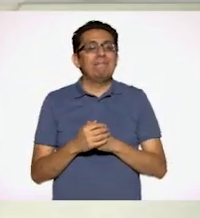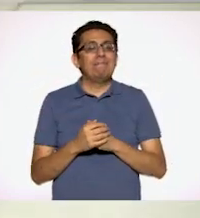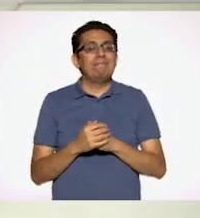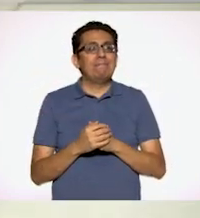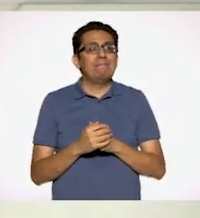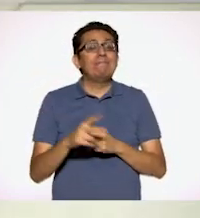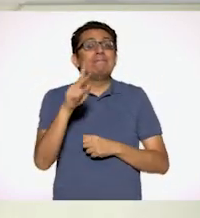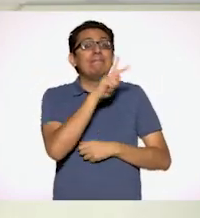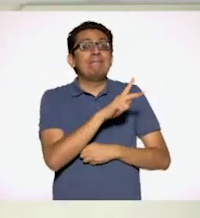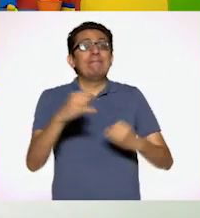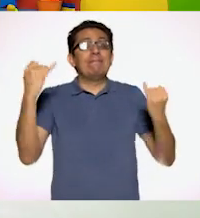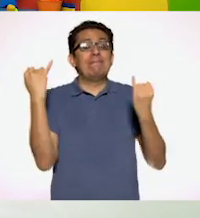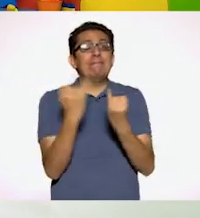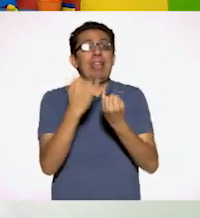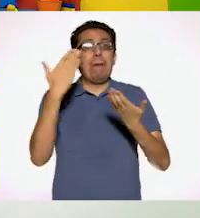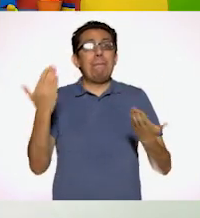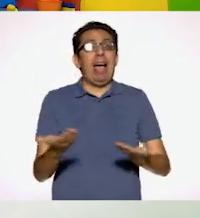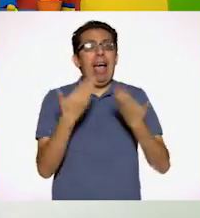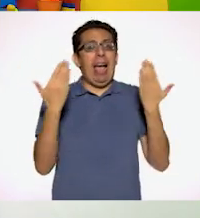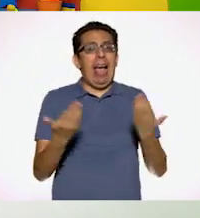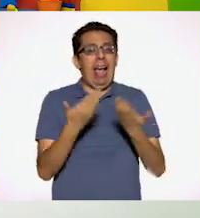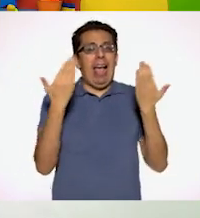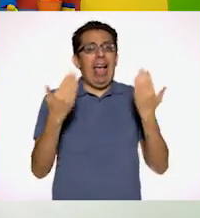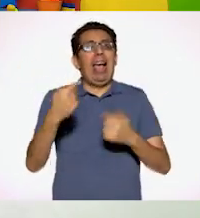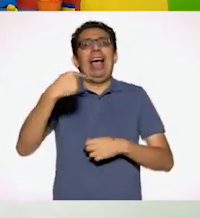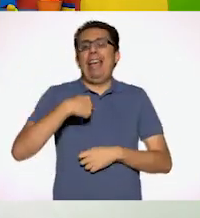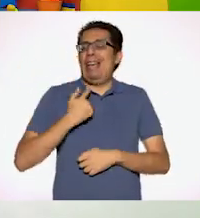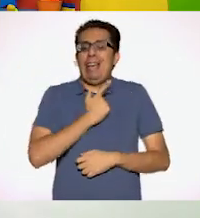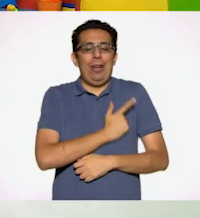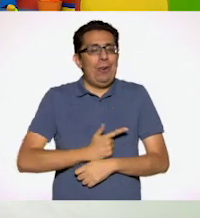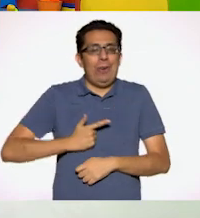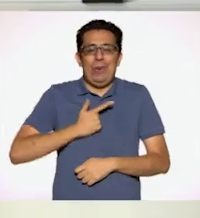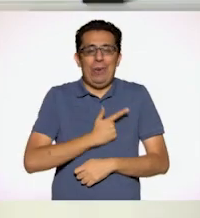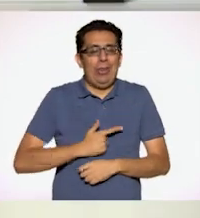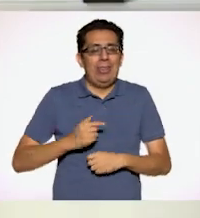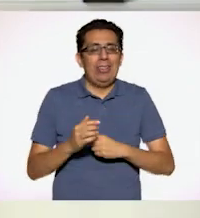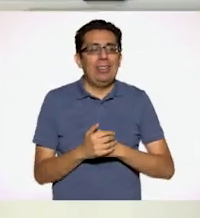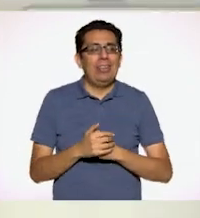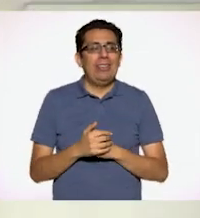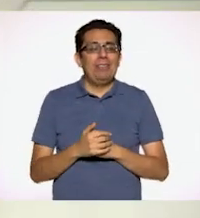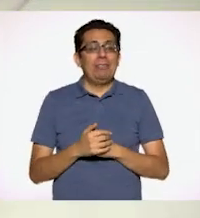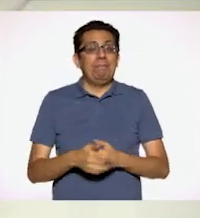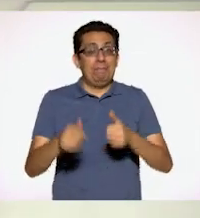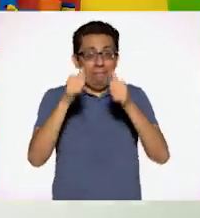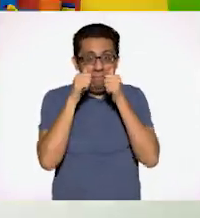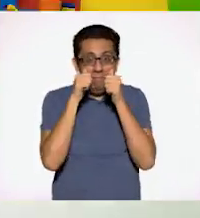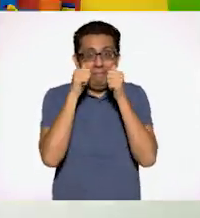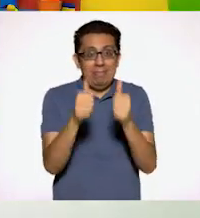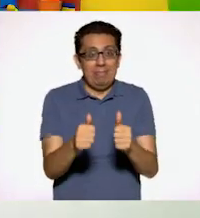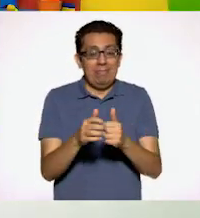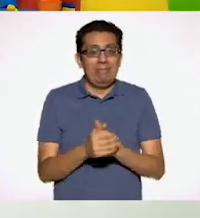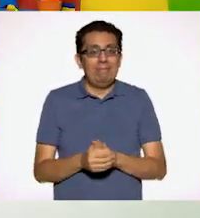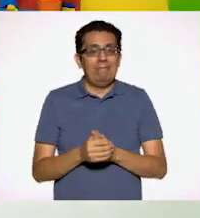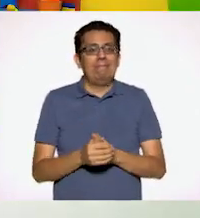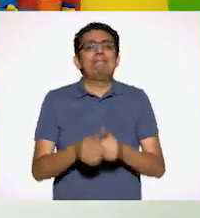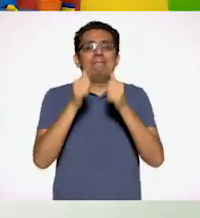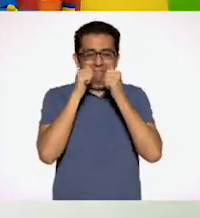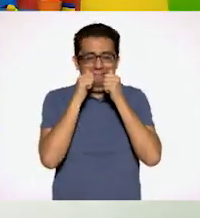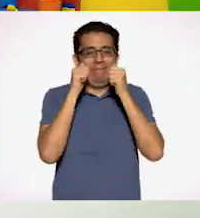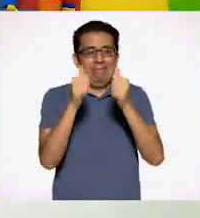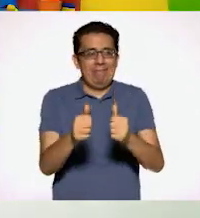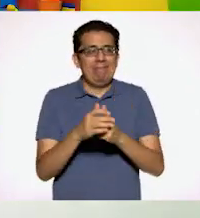moda, que a mí me gusta! ¡Que está de moda y a mí me gusta! ¡Atención!